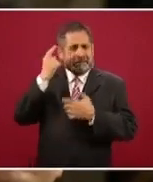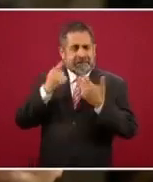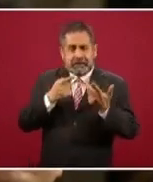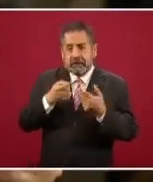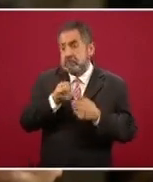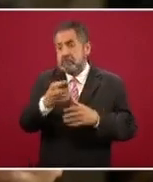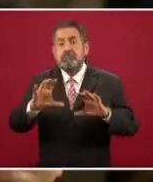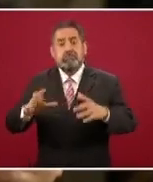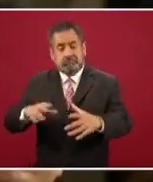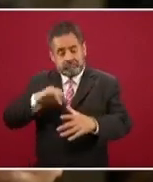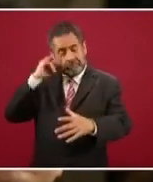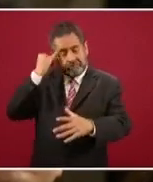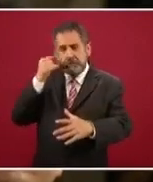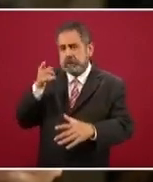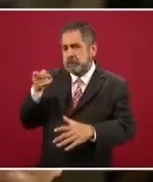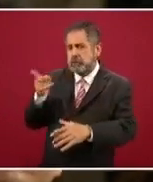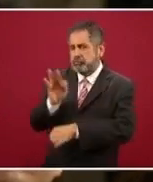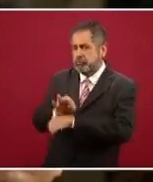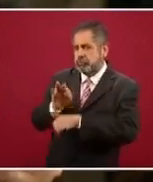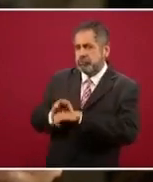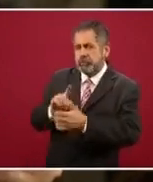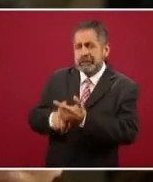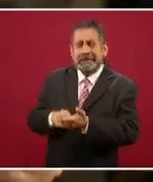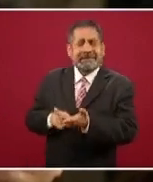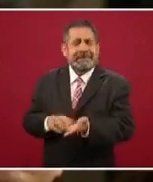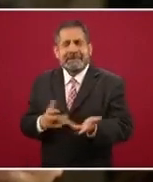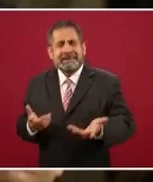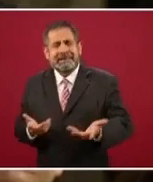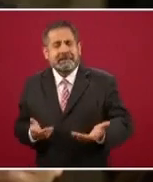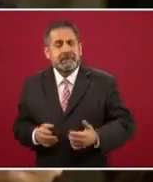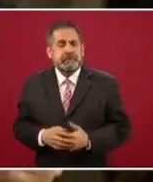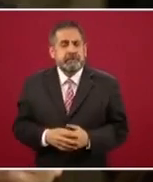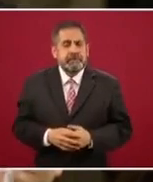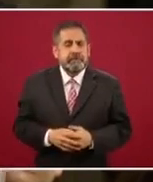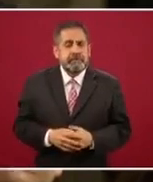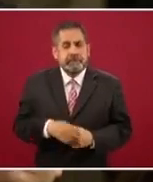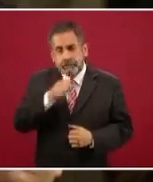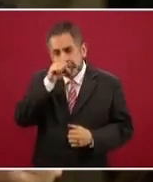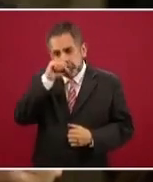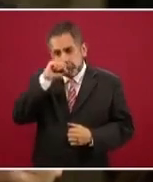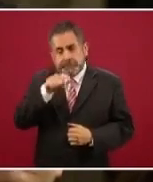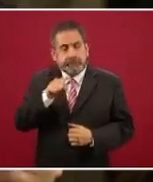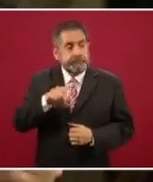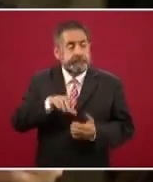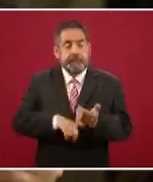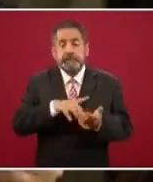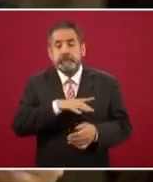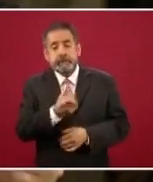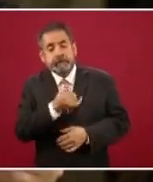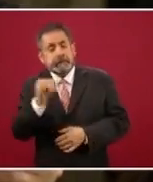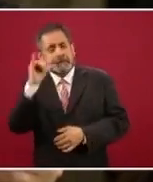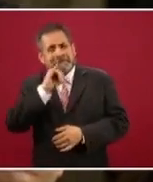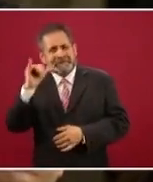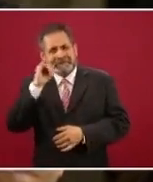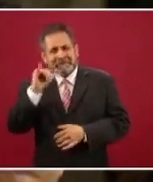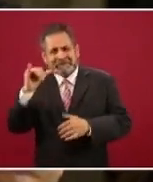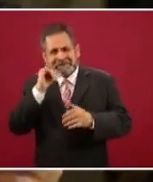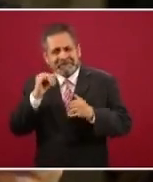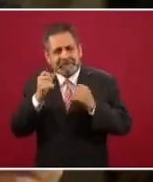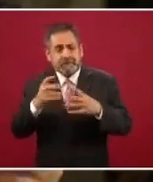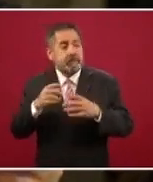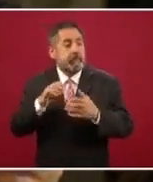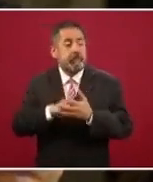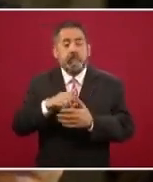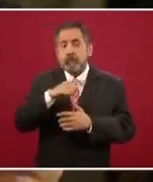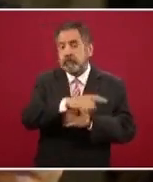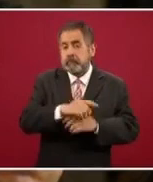a usted, como lo hemos visto recientemente a lo largo de este tiempo. Sufre mucho el alcoholismo, sobre todo